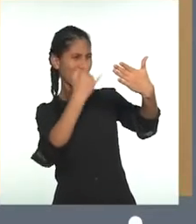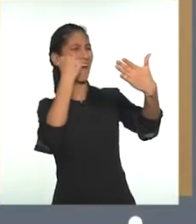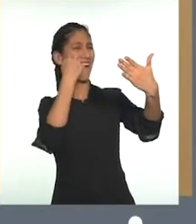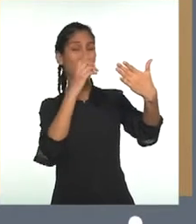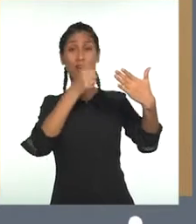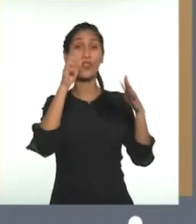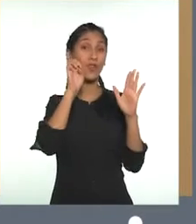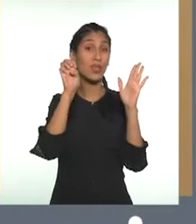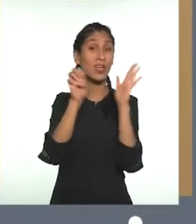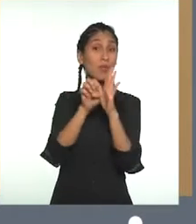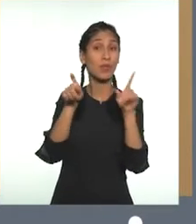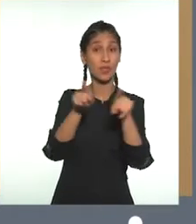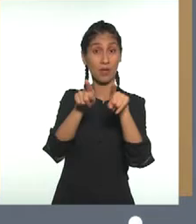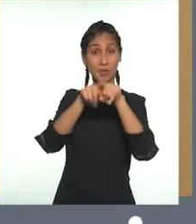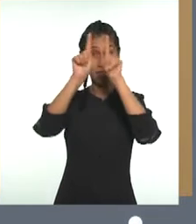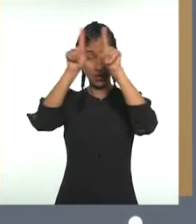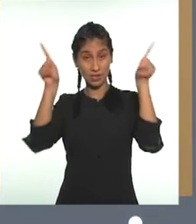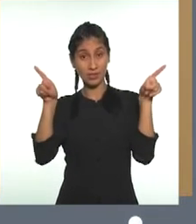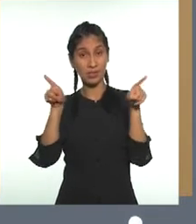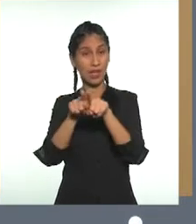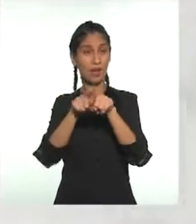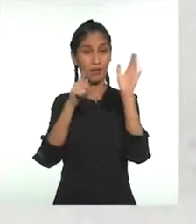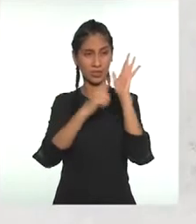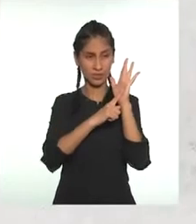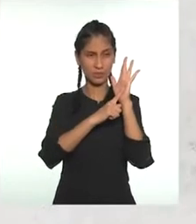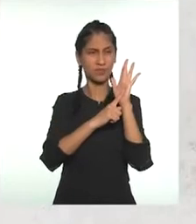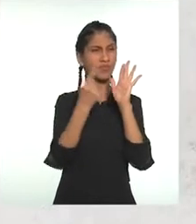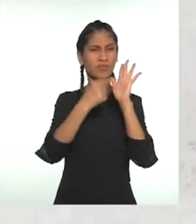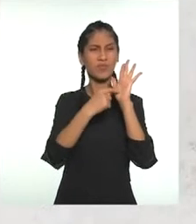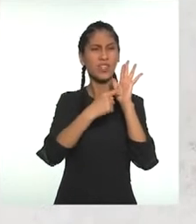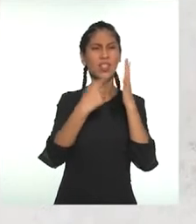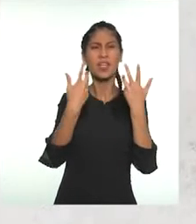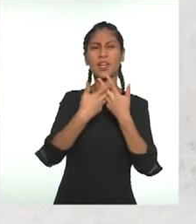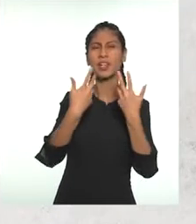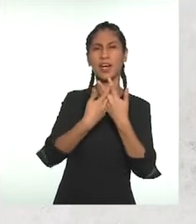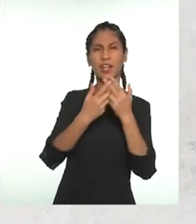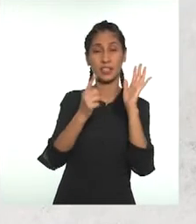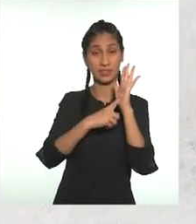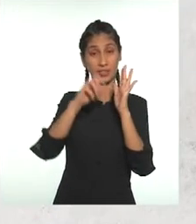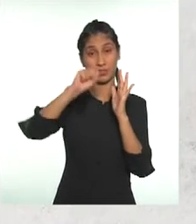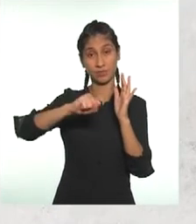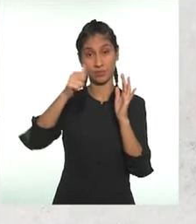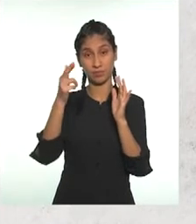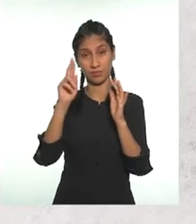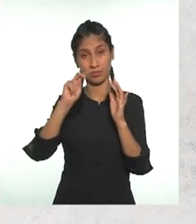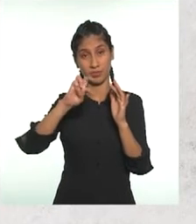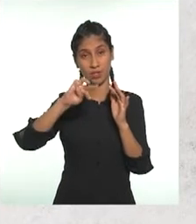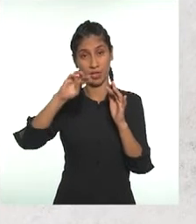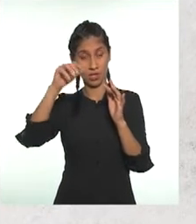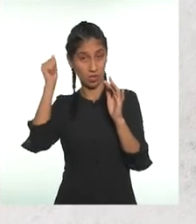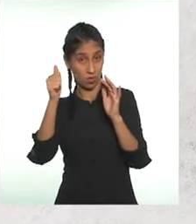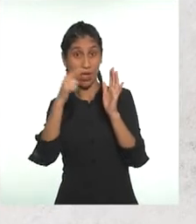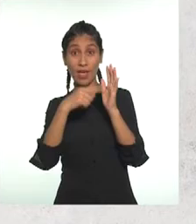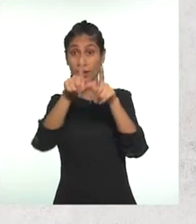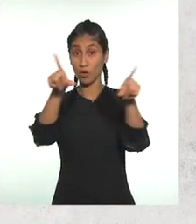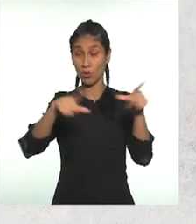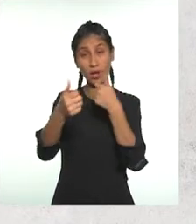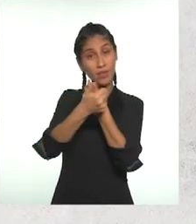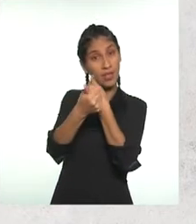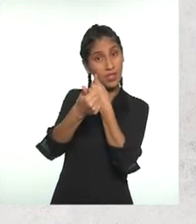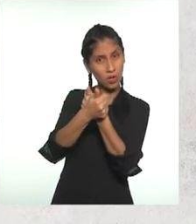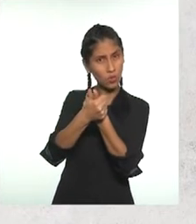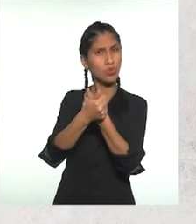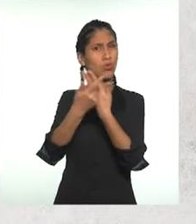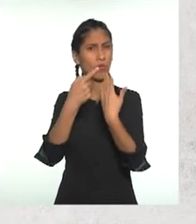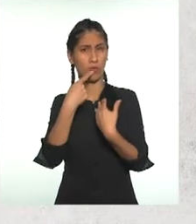Otro ejemplo son las tablas de Sarwa. Estas son originarias de Sarwa en Ayacucho y fueron